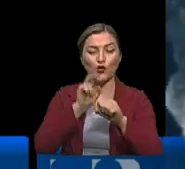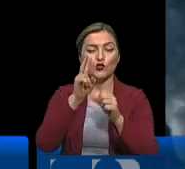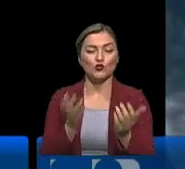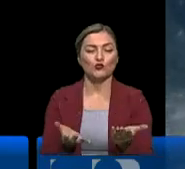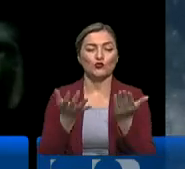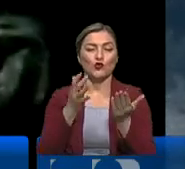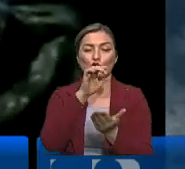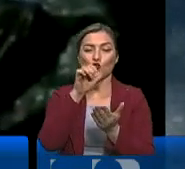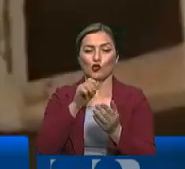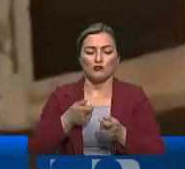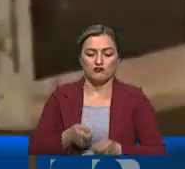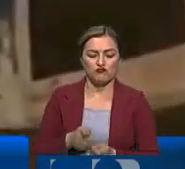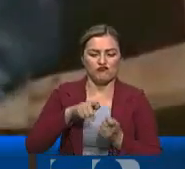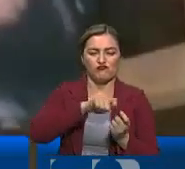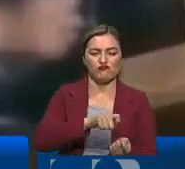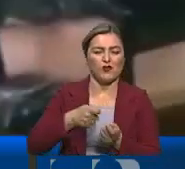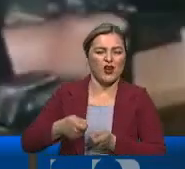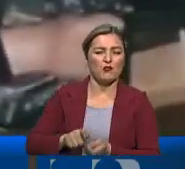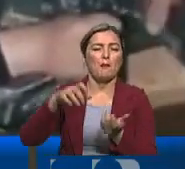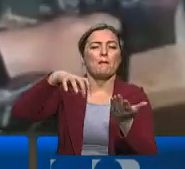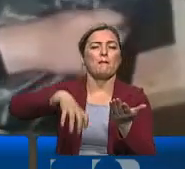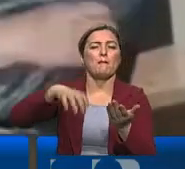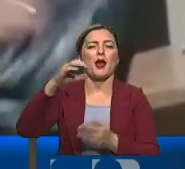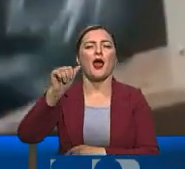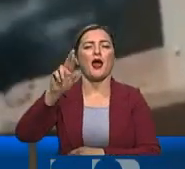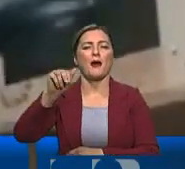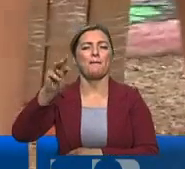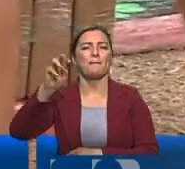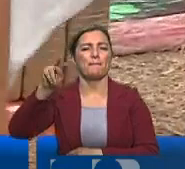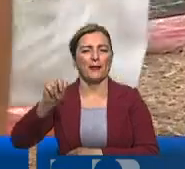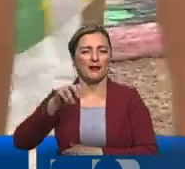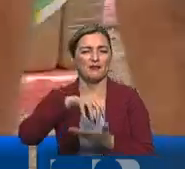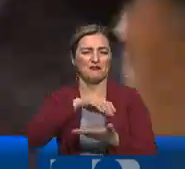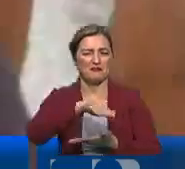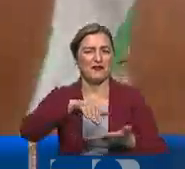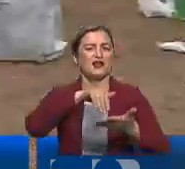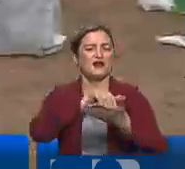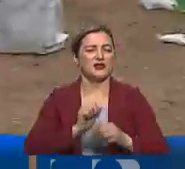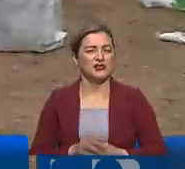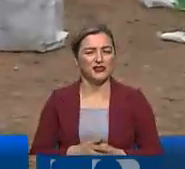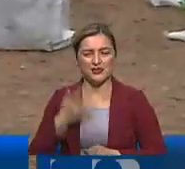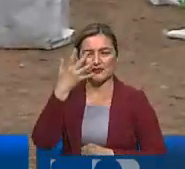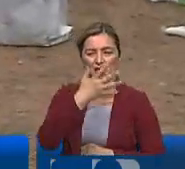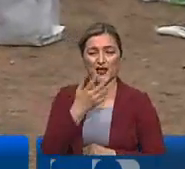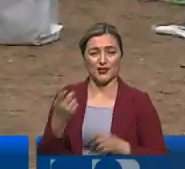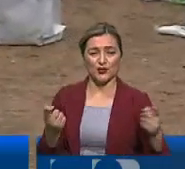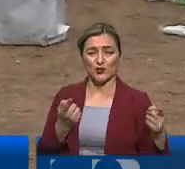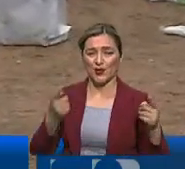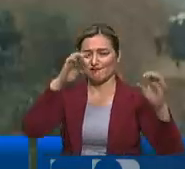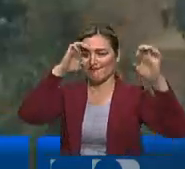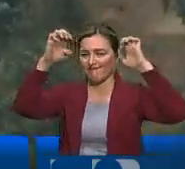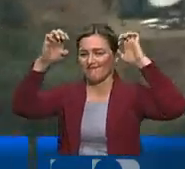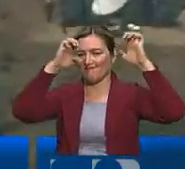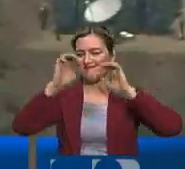2 toneladas de droga enterradas en el Carmen, Manabí. Provincia que junto a Esmeraldas en el mapa de las operaciones narcodelictivas es un punto